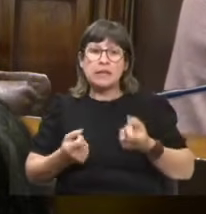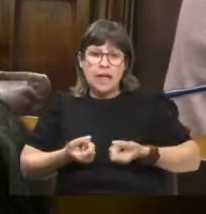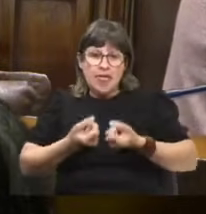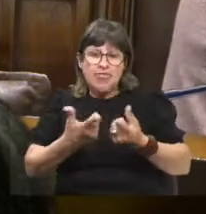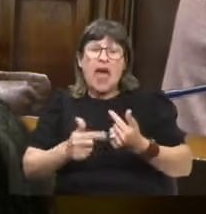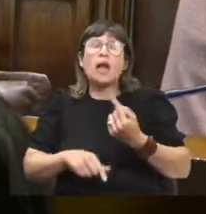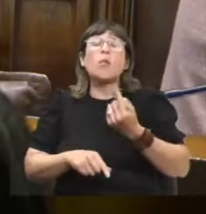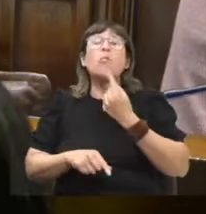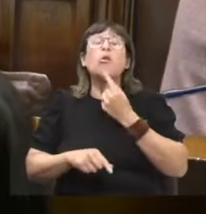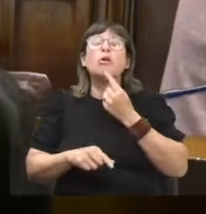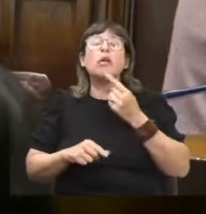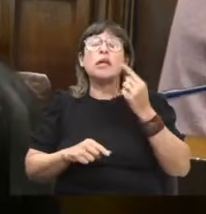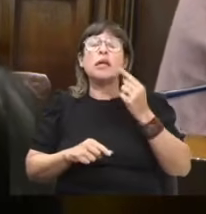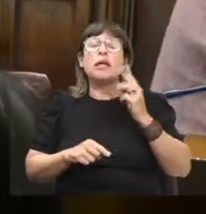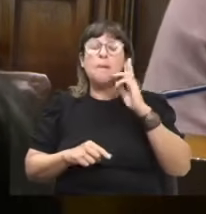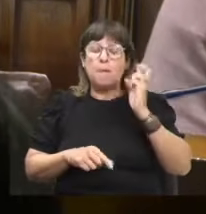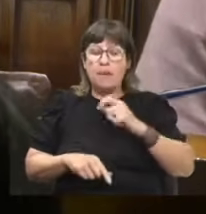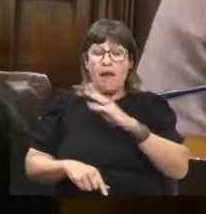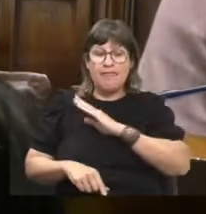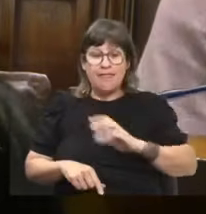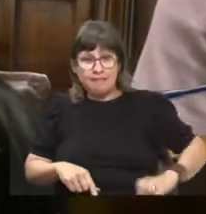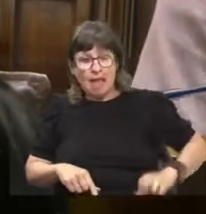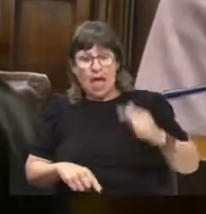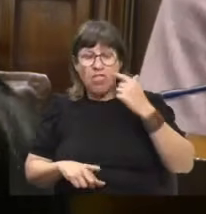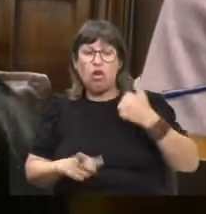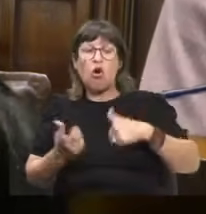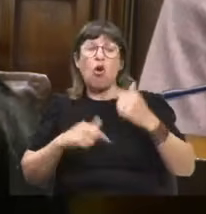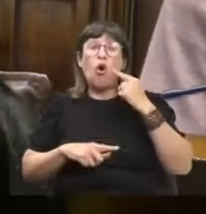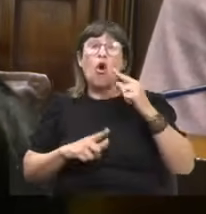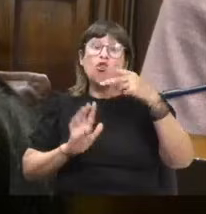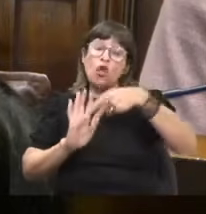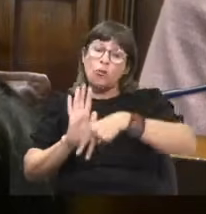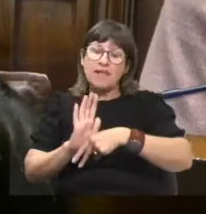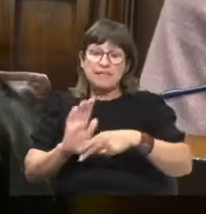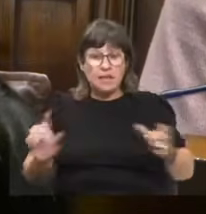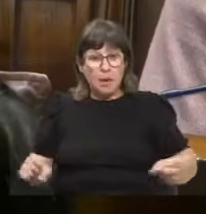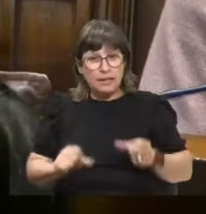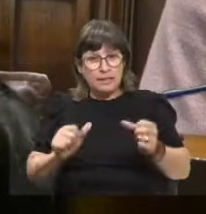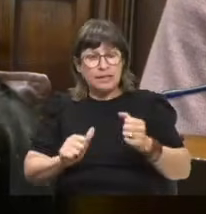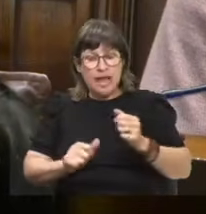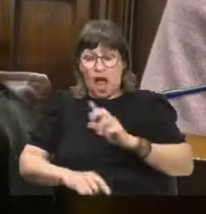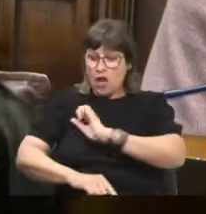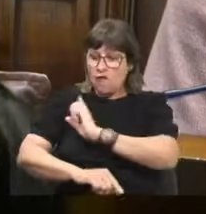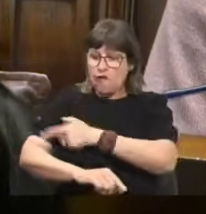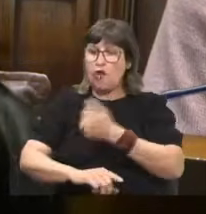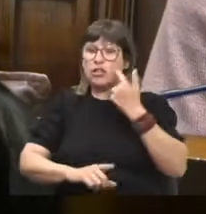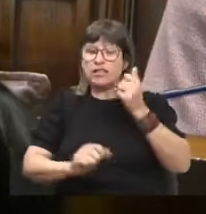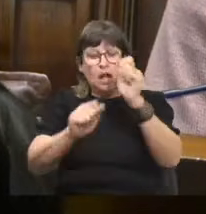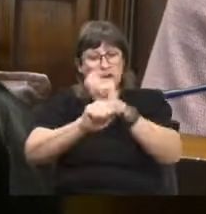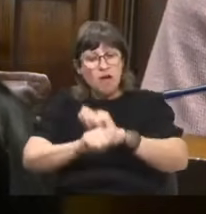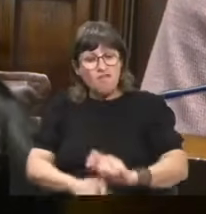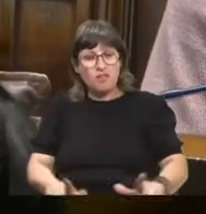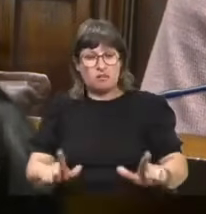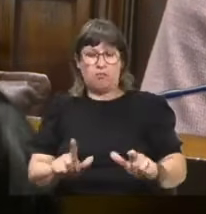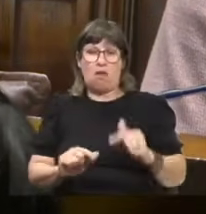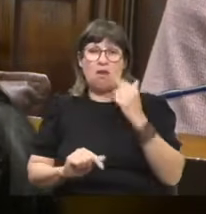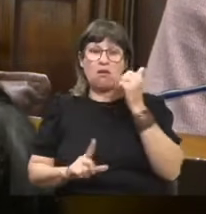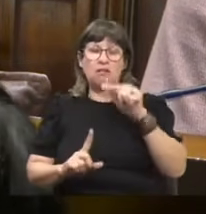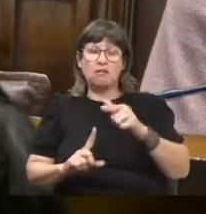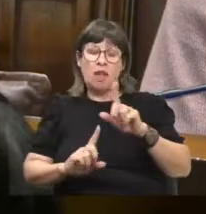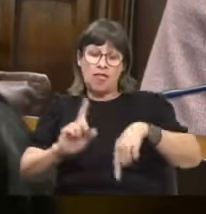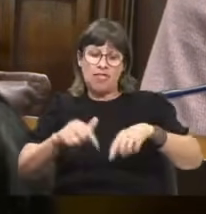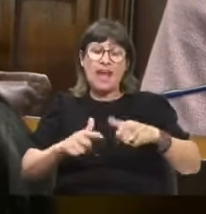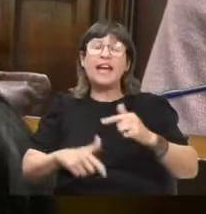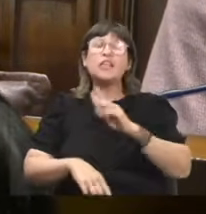políticas públicas, normativas y acciones que fortalezcan la transparencia de la gestión